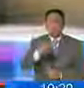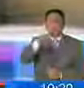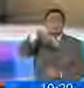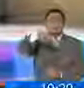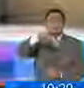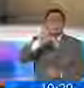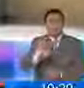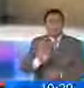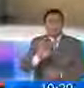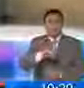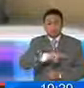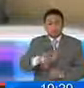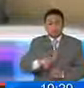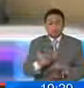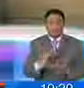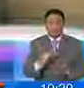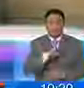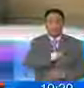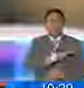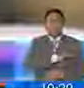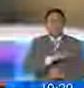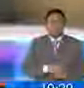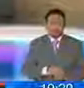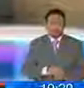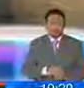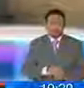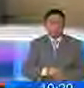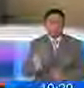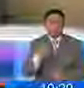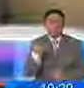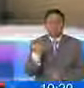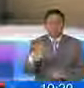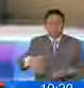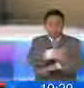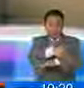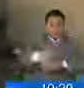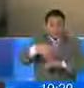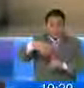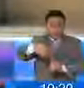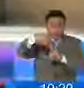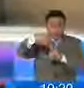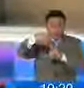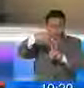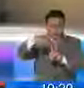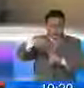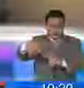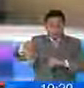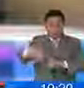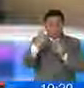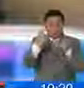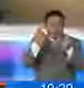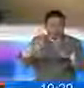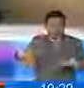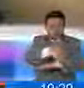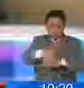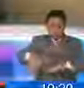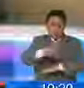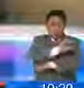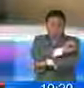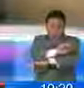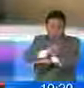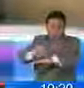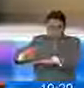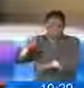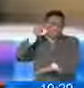de Tránsito o las cuentas del municipio. Están únicamente en las autopistas, llamémosle la Mariscal Sucre, la